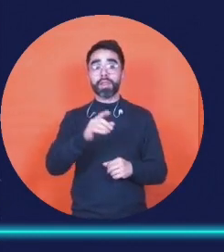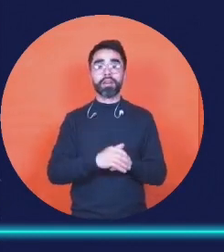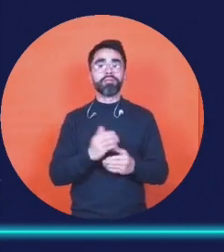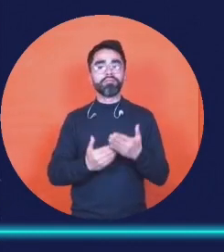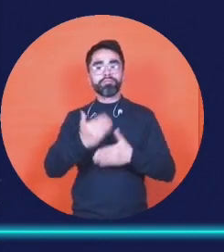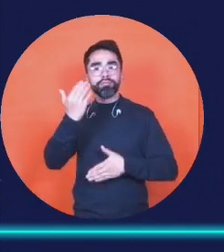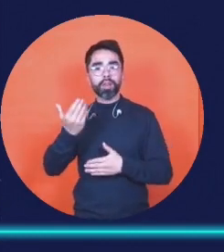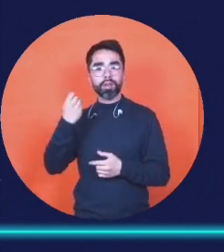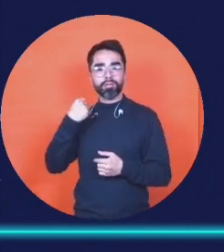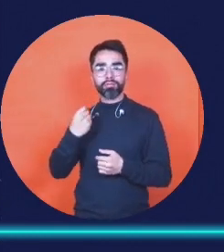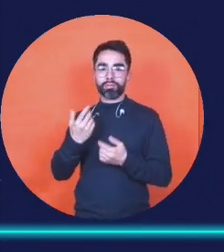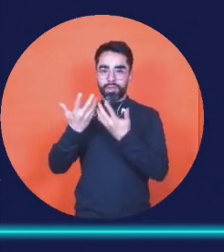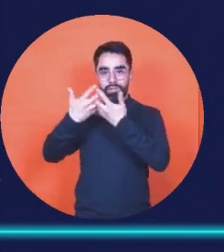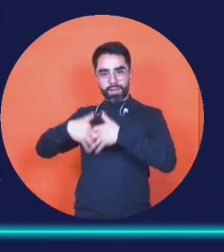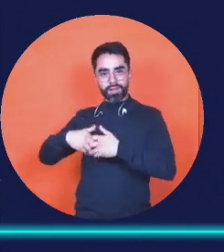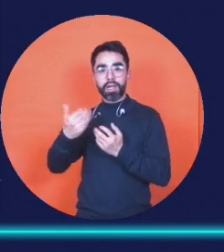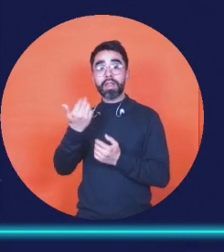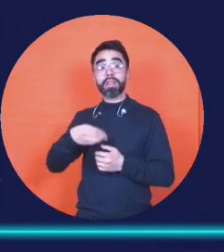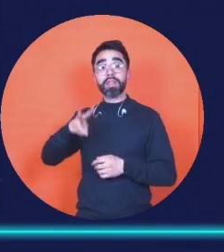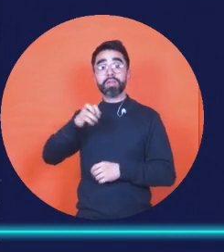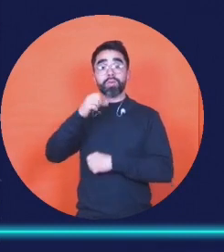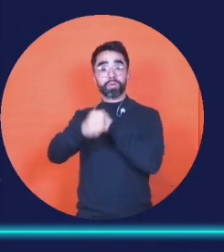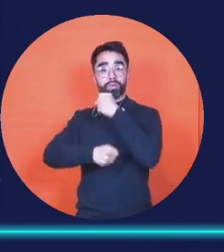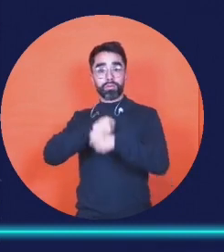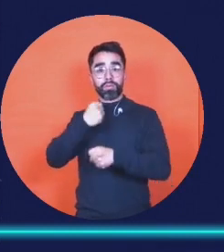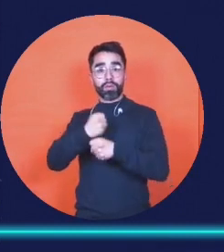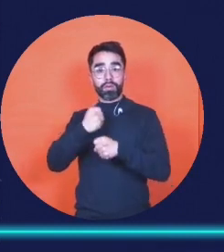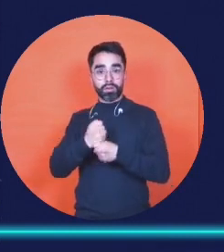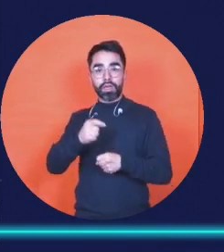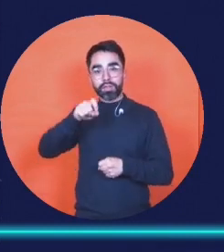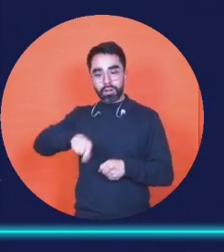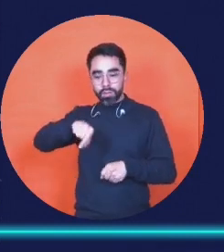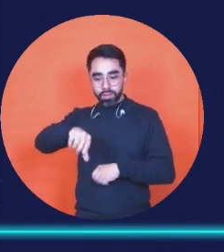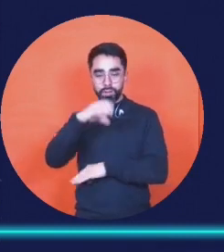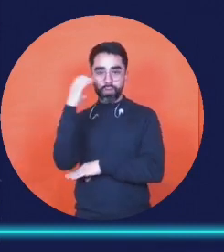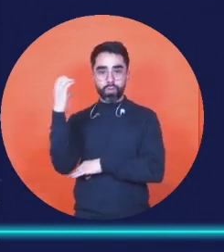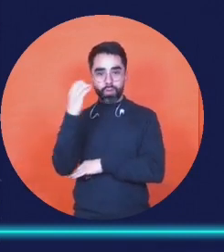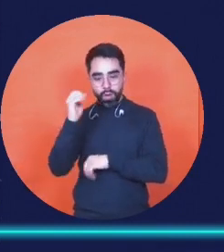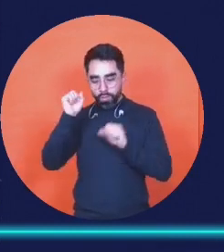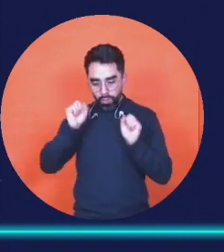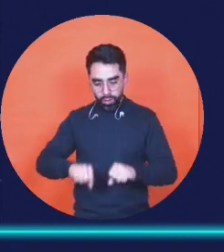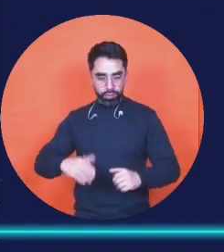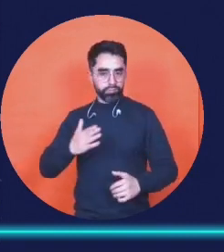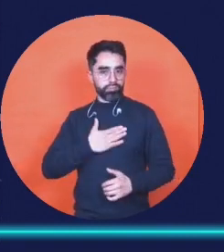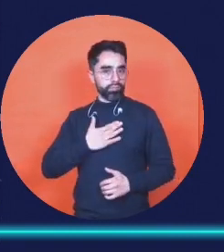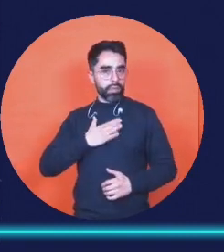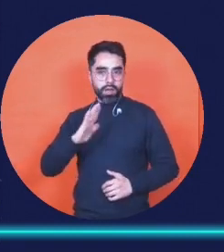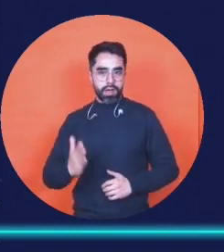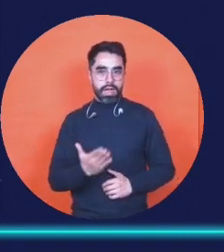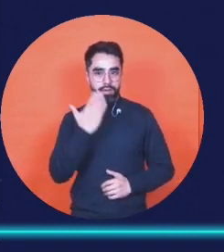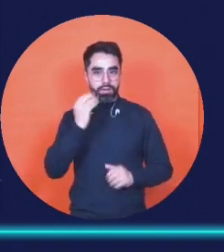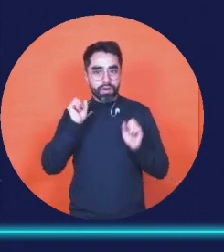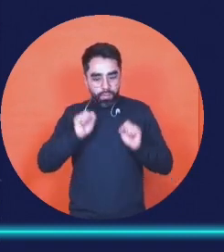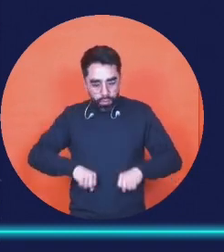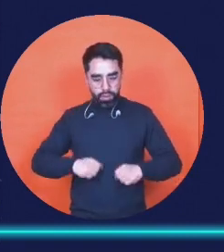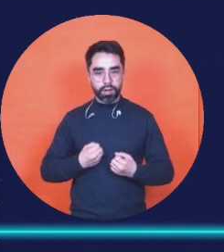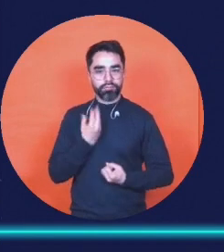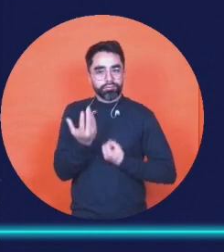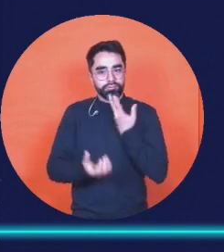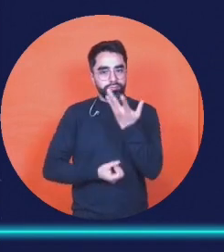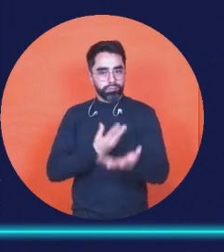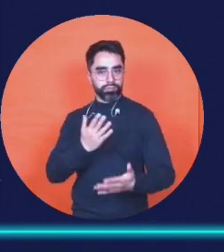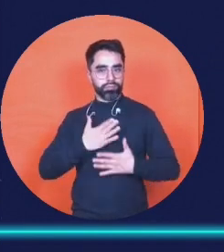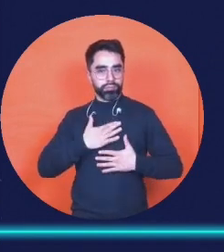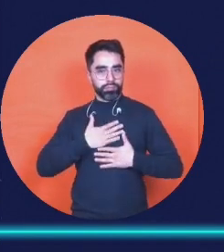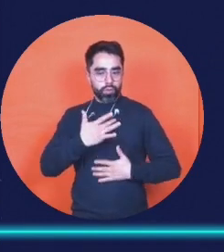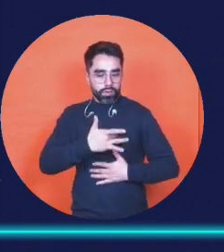hace 18 años, porque queríamos encontrar un lugar en Colombia donde uno pudiera ser auténtico, donde uno pudiera hacer lo que sentía